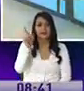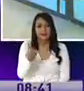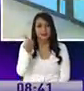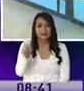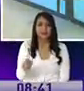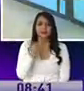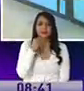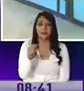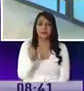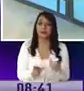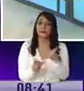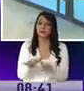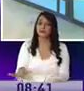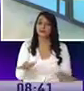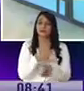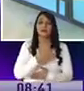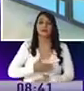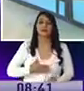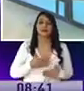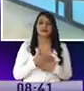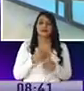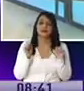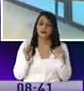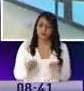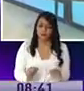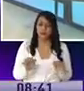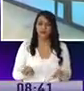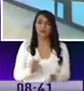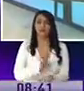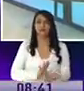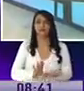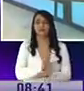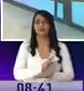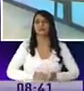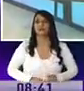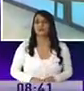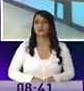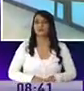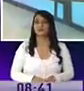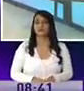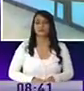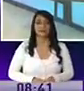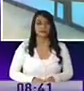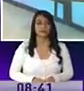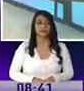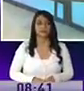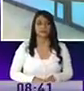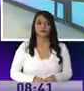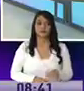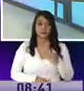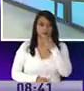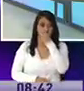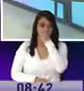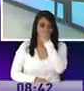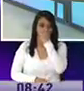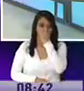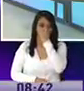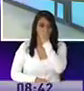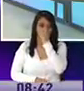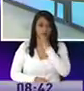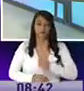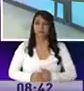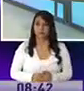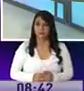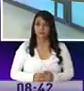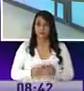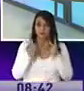disfrute de todas las personas que están en este sector compañeros asim mismo es esto mi querida Sofi Ahí estamos viendo Ali que el